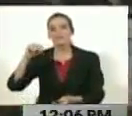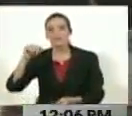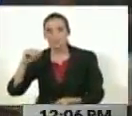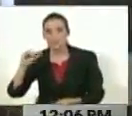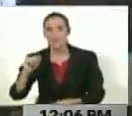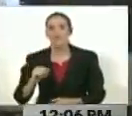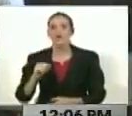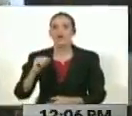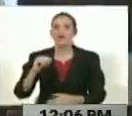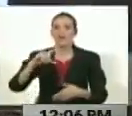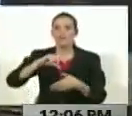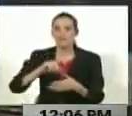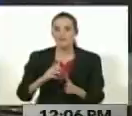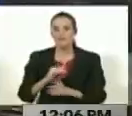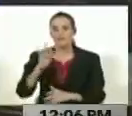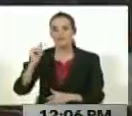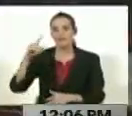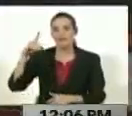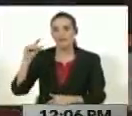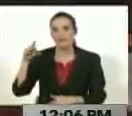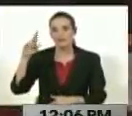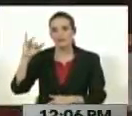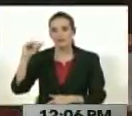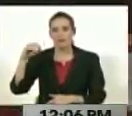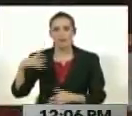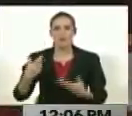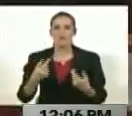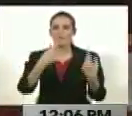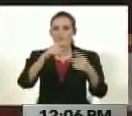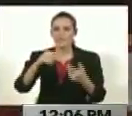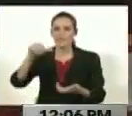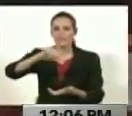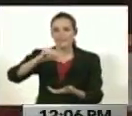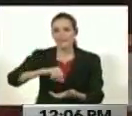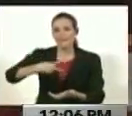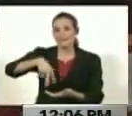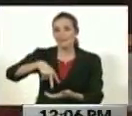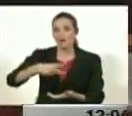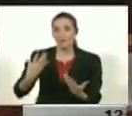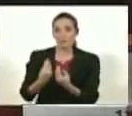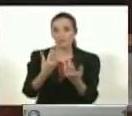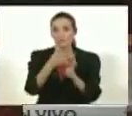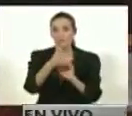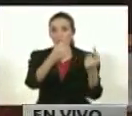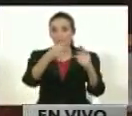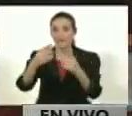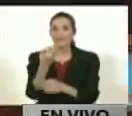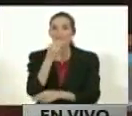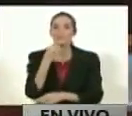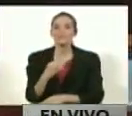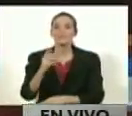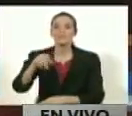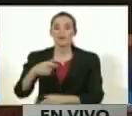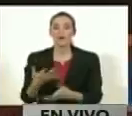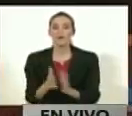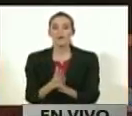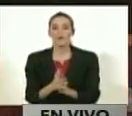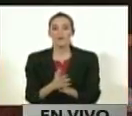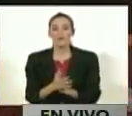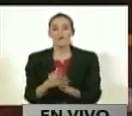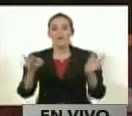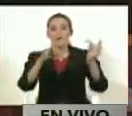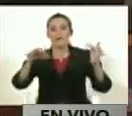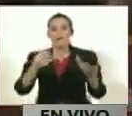Lebrón, Perico y su combo, Porfi Baloa también se dará cita junto a sus adolescentes, la orquesta Malecón,